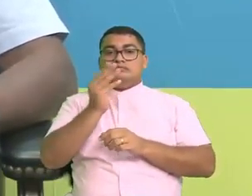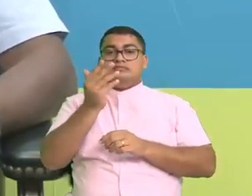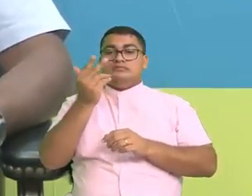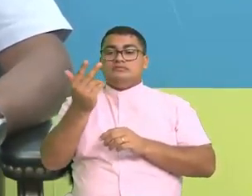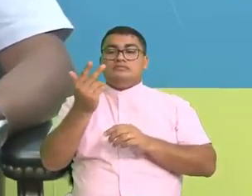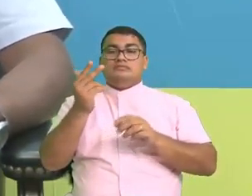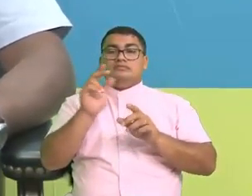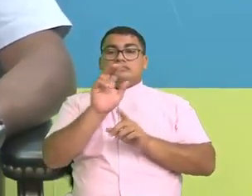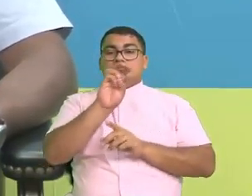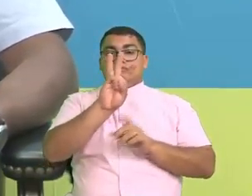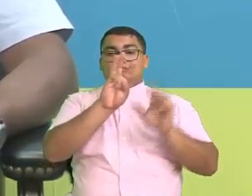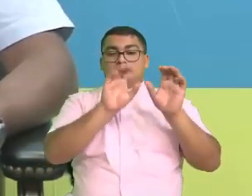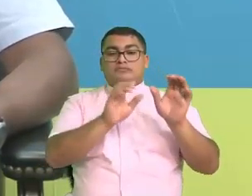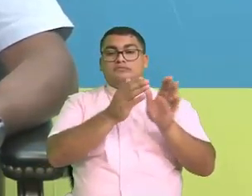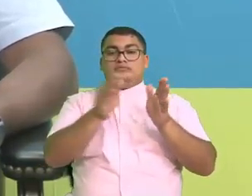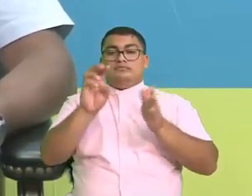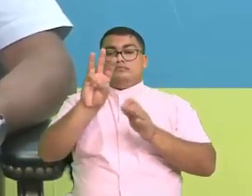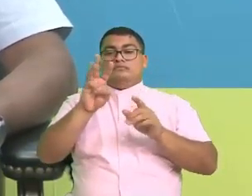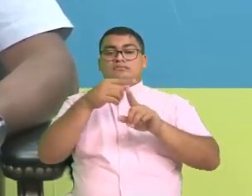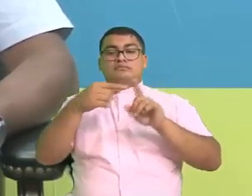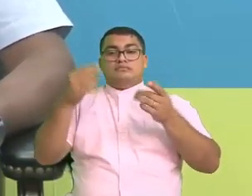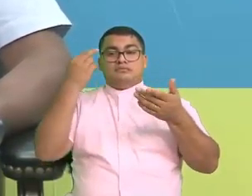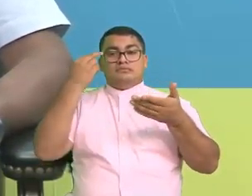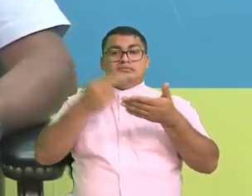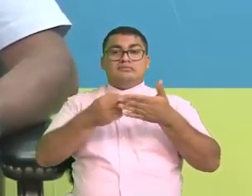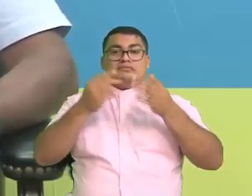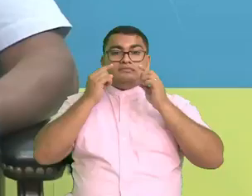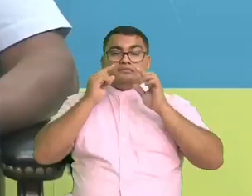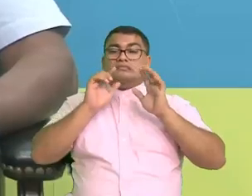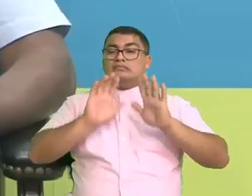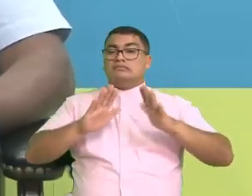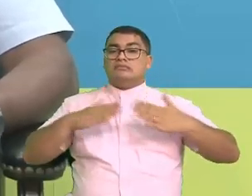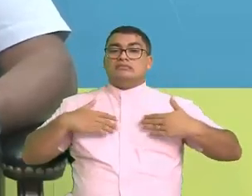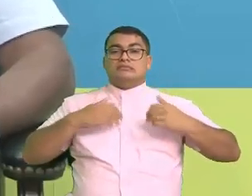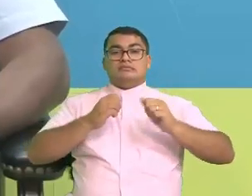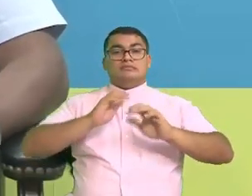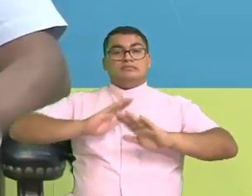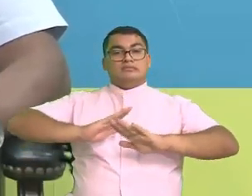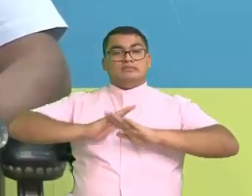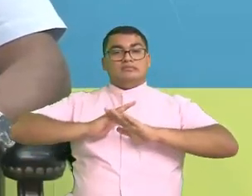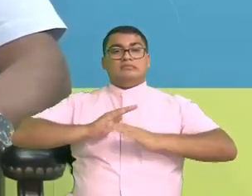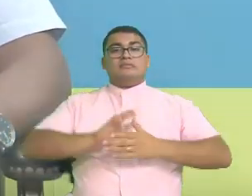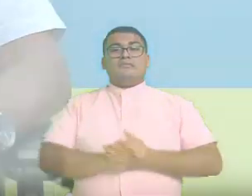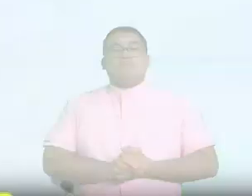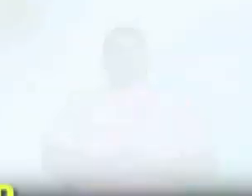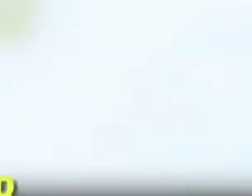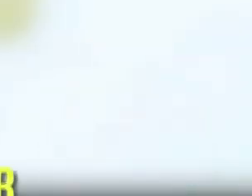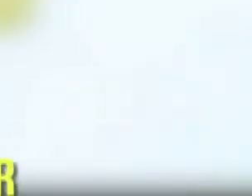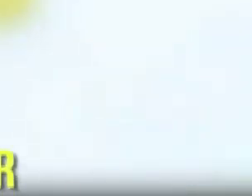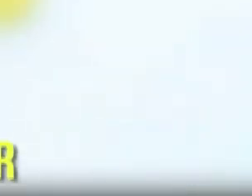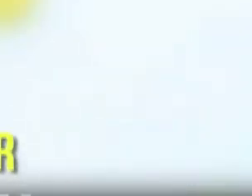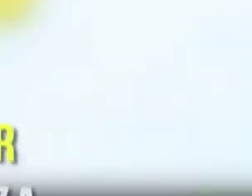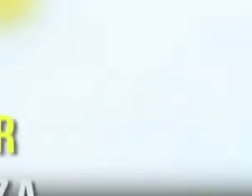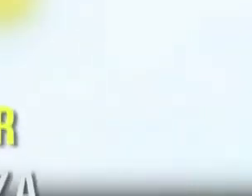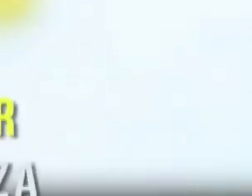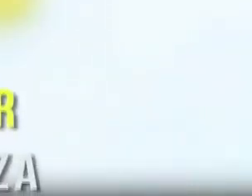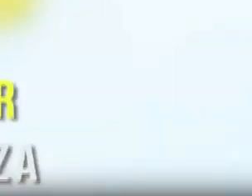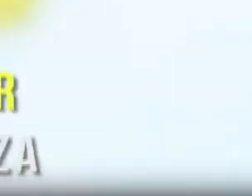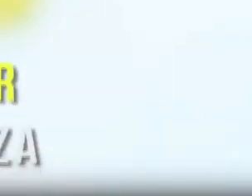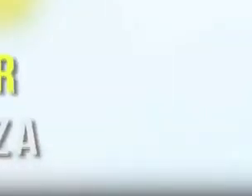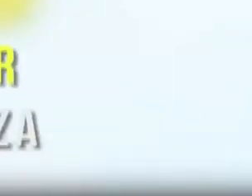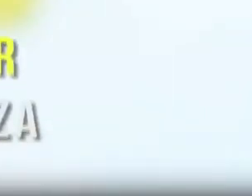3 a 3 y media para hablar de temas de salud. Recuerde también que prevenir es salud. Okay.